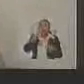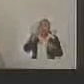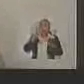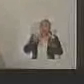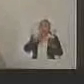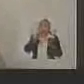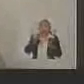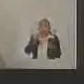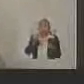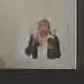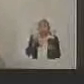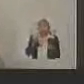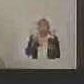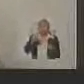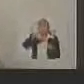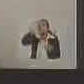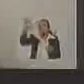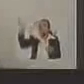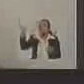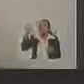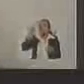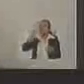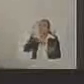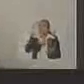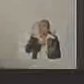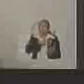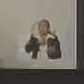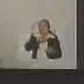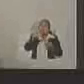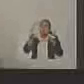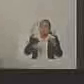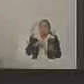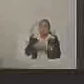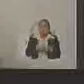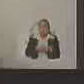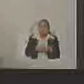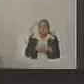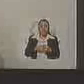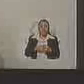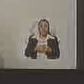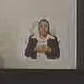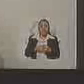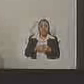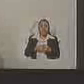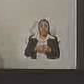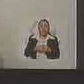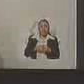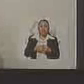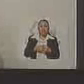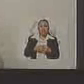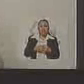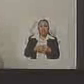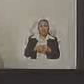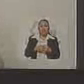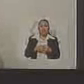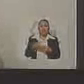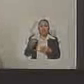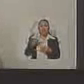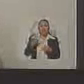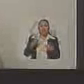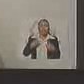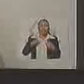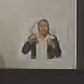amor hacia nuestro entorno, estaríamos logrando un mejor ambiente. Tenemos que dar no solamente